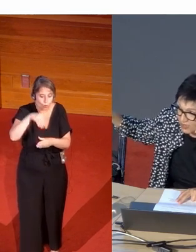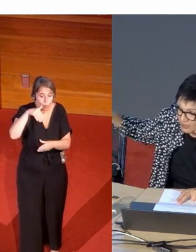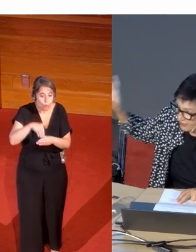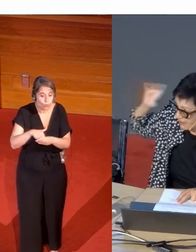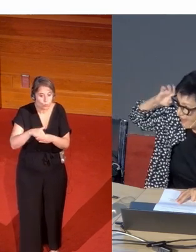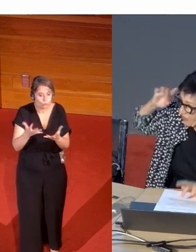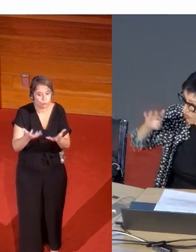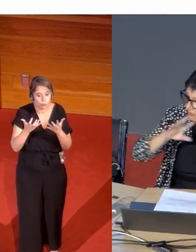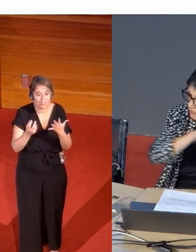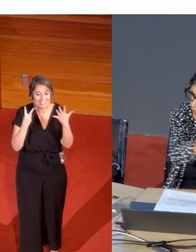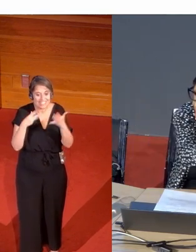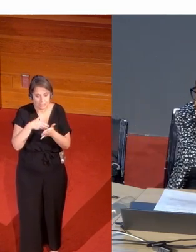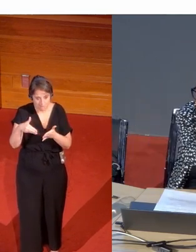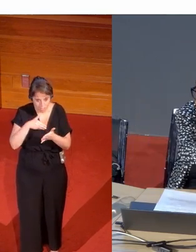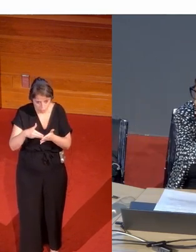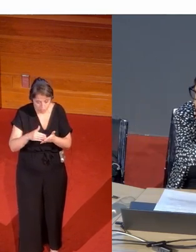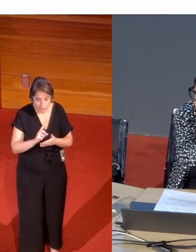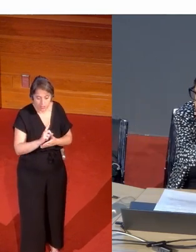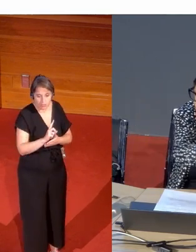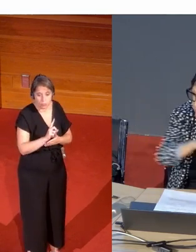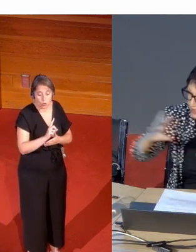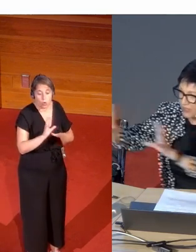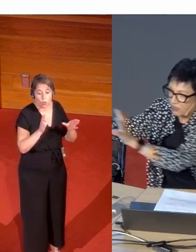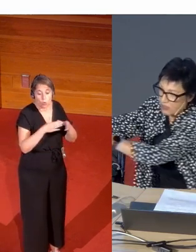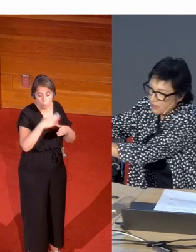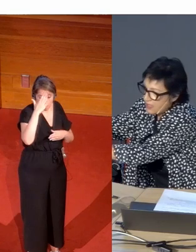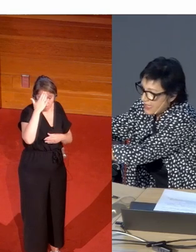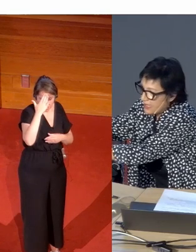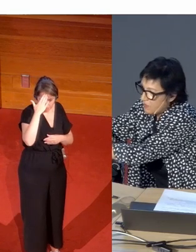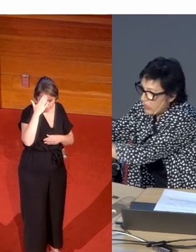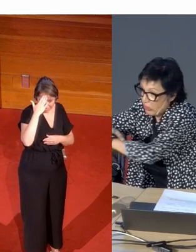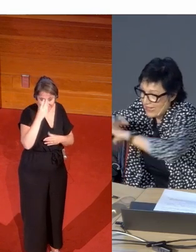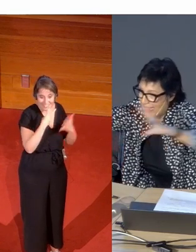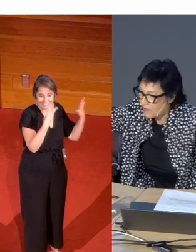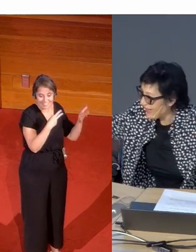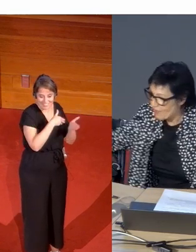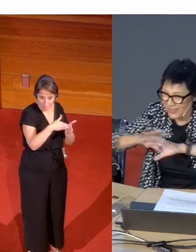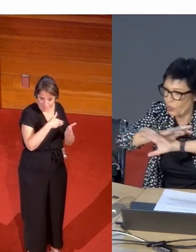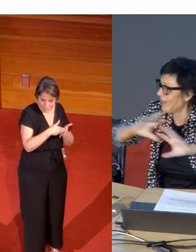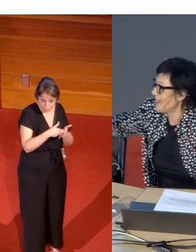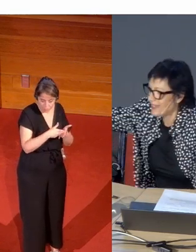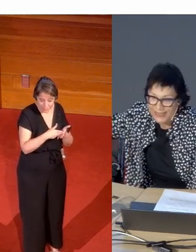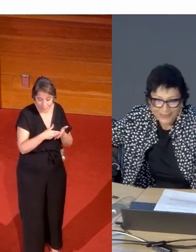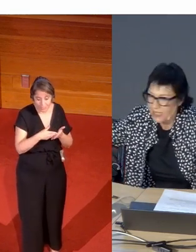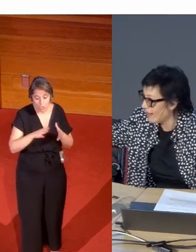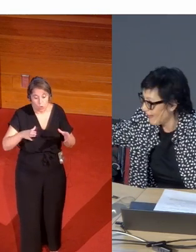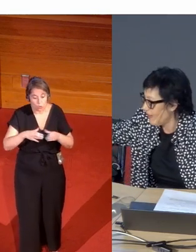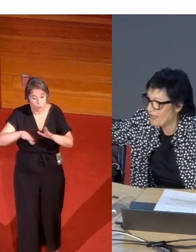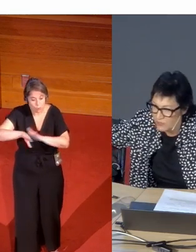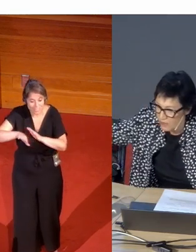7 millones que principal grupo parlamentario 7 millones la amalgama de todas las